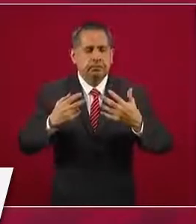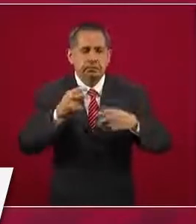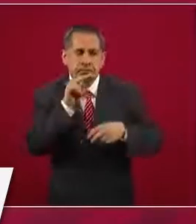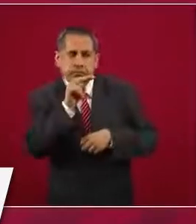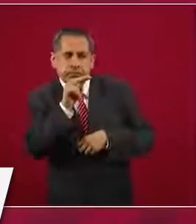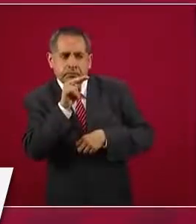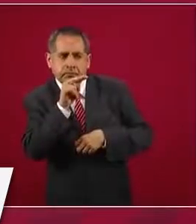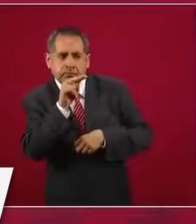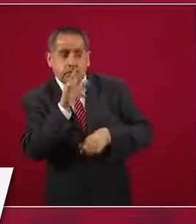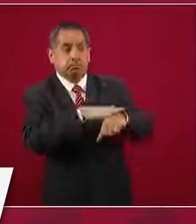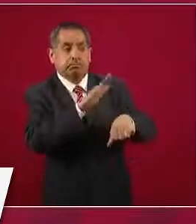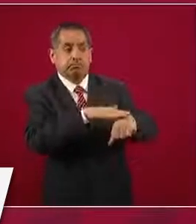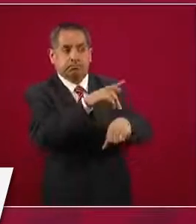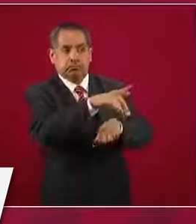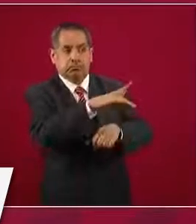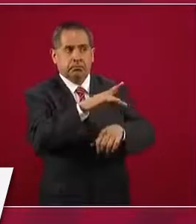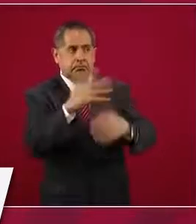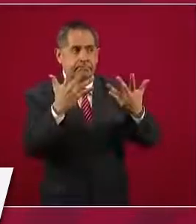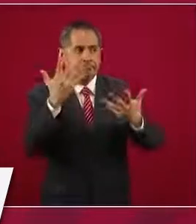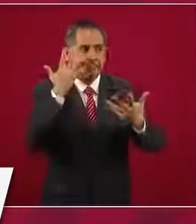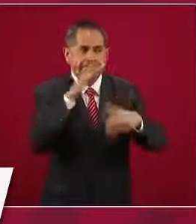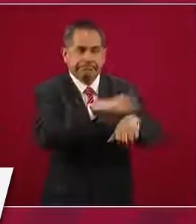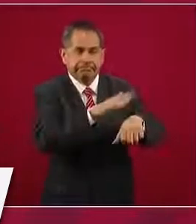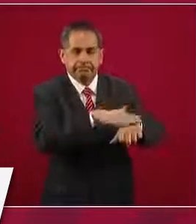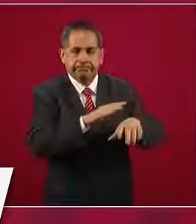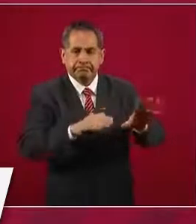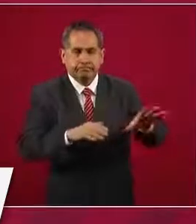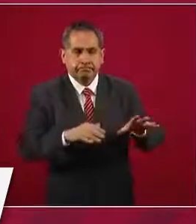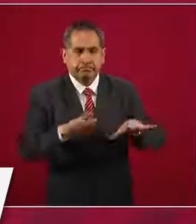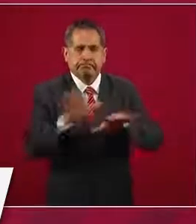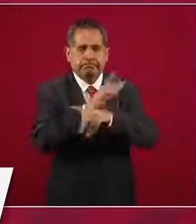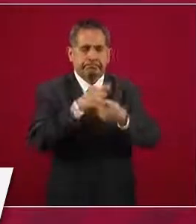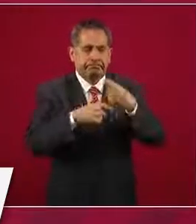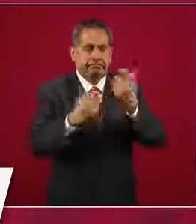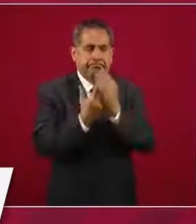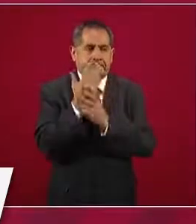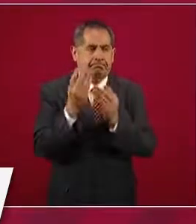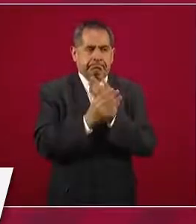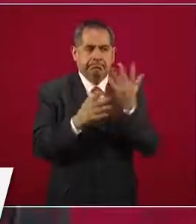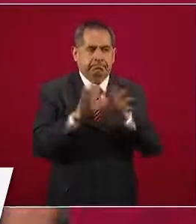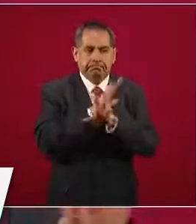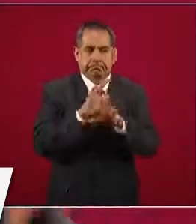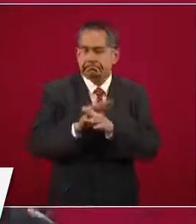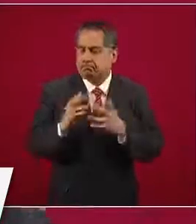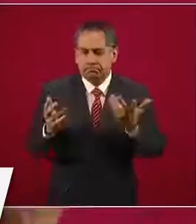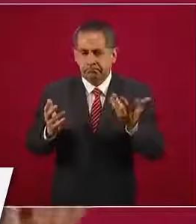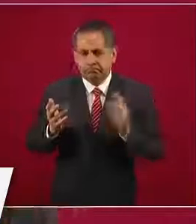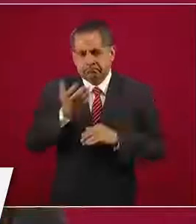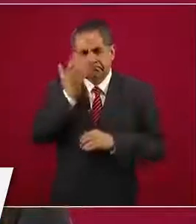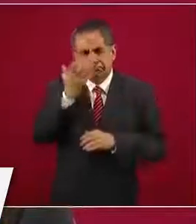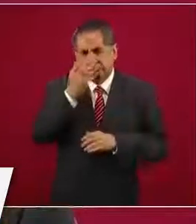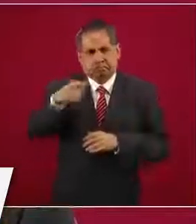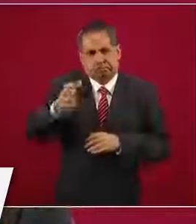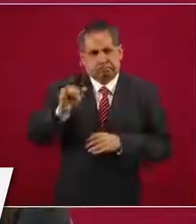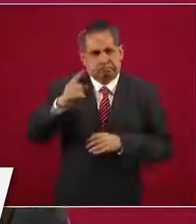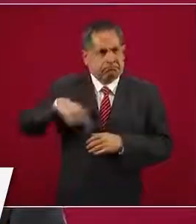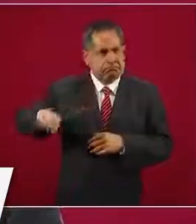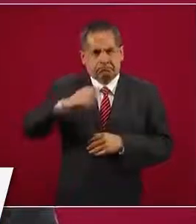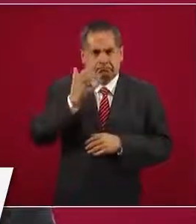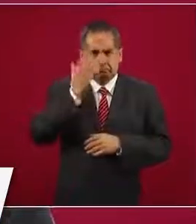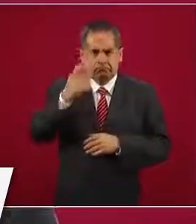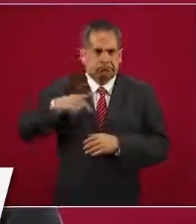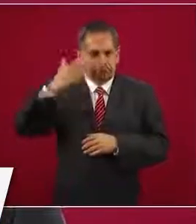ese y le dice doctora se tocó la cara doctor tiene que cambiarse de guantes y ocurre esto es algo que